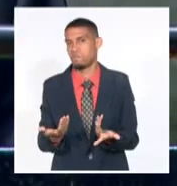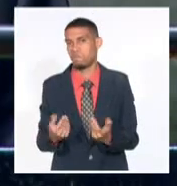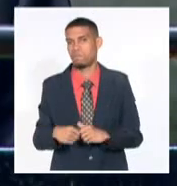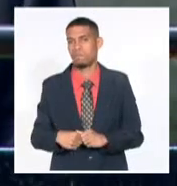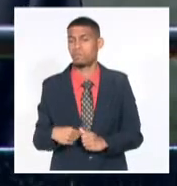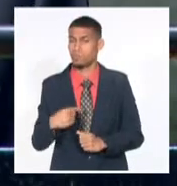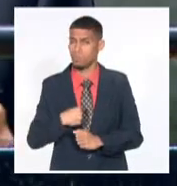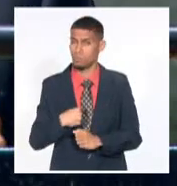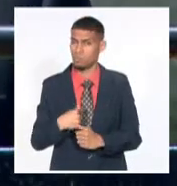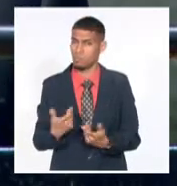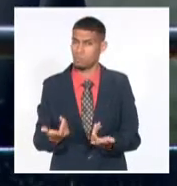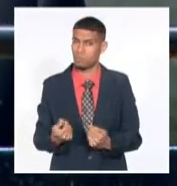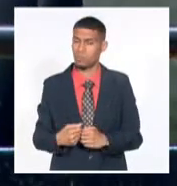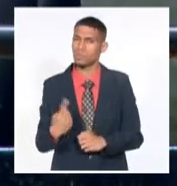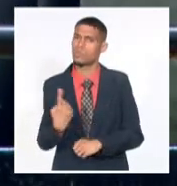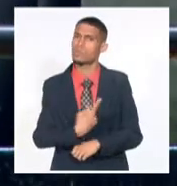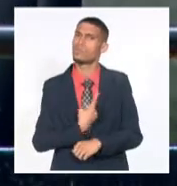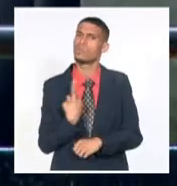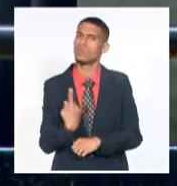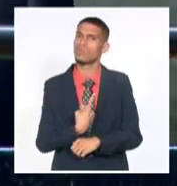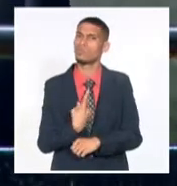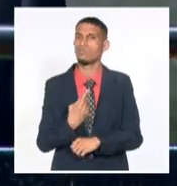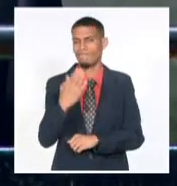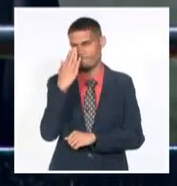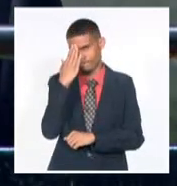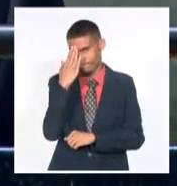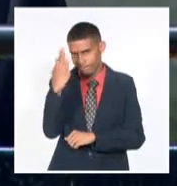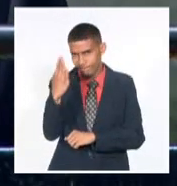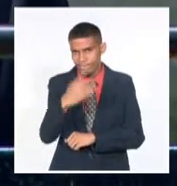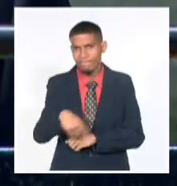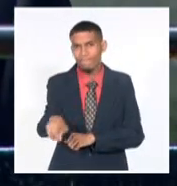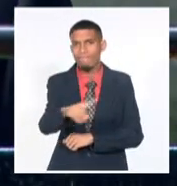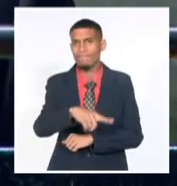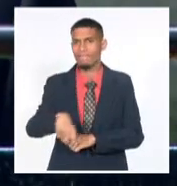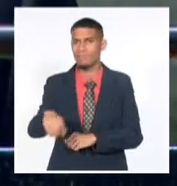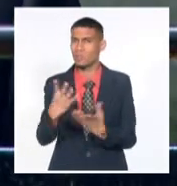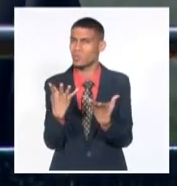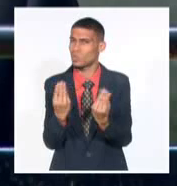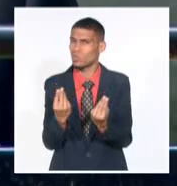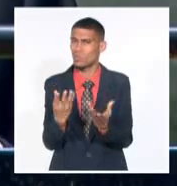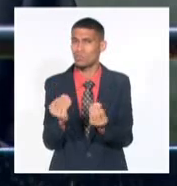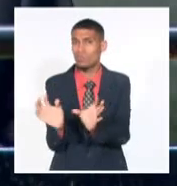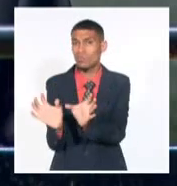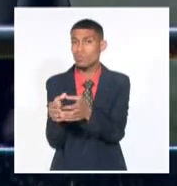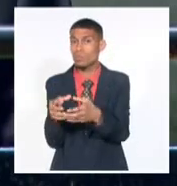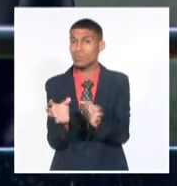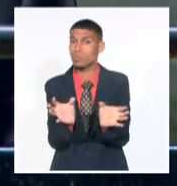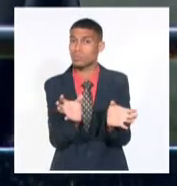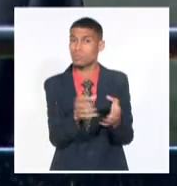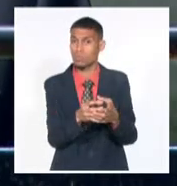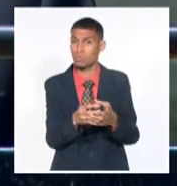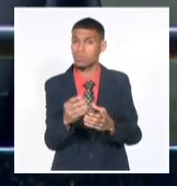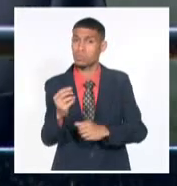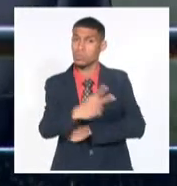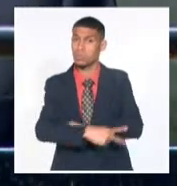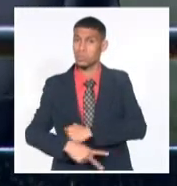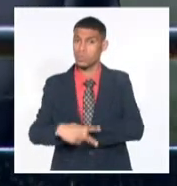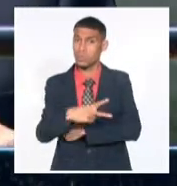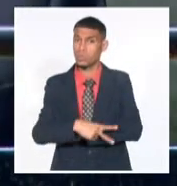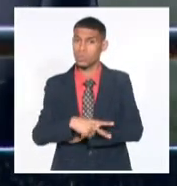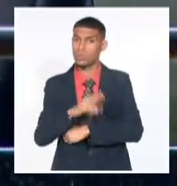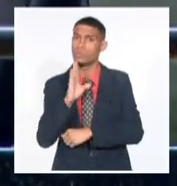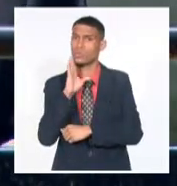Expreso nuestro profundo aprecio y gratitud a las muchas delegaciones que han expresado esa